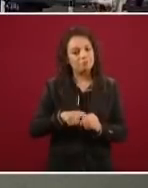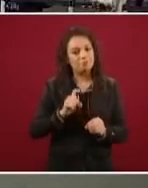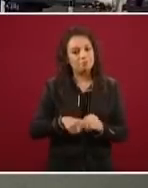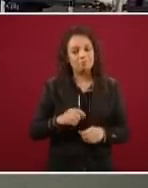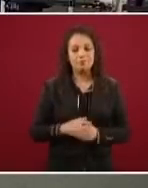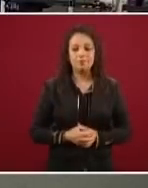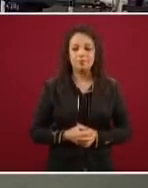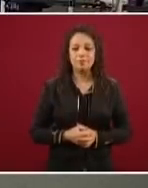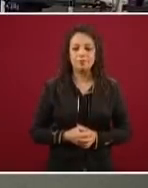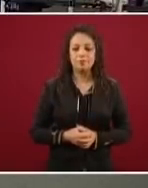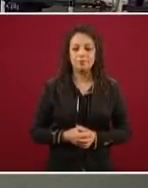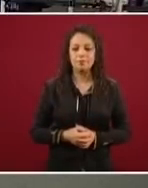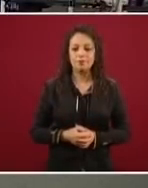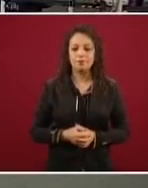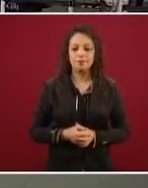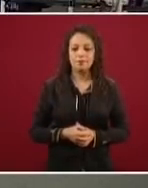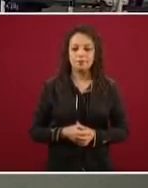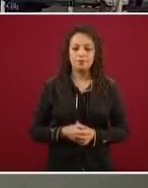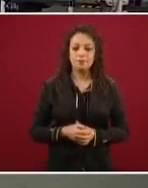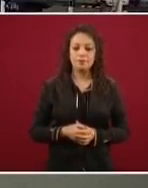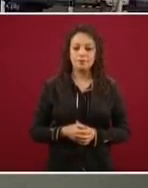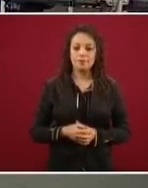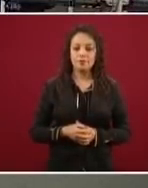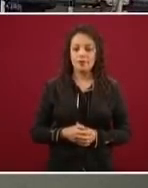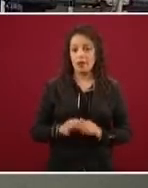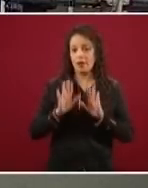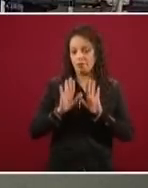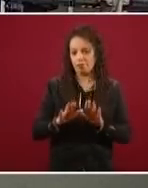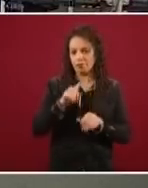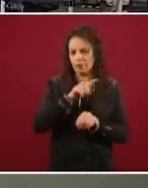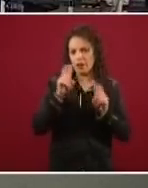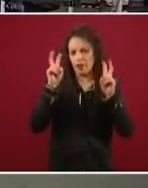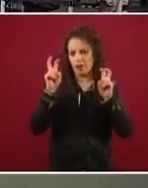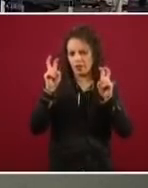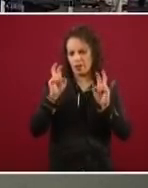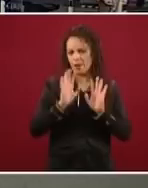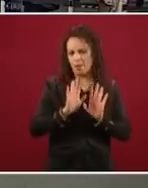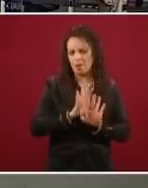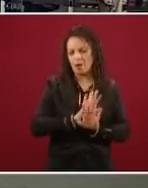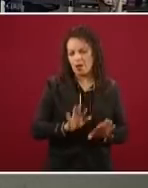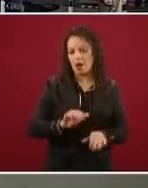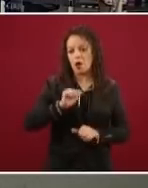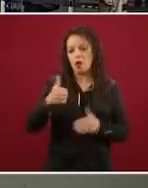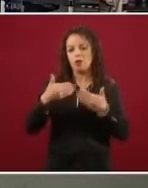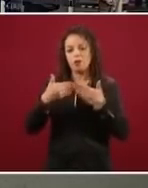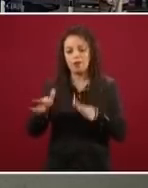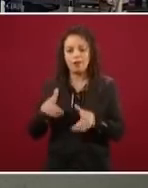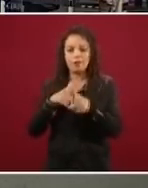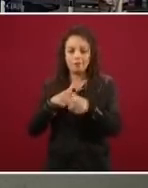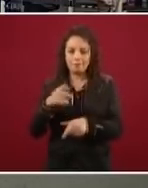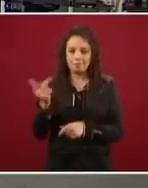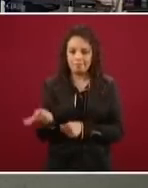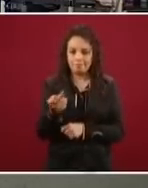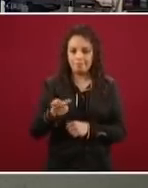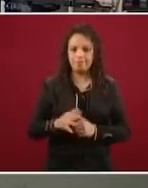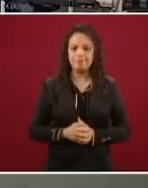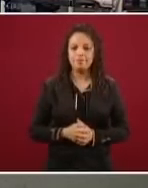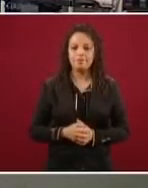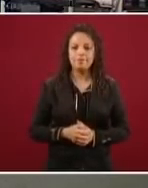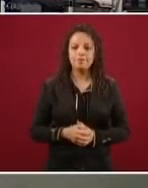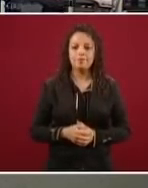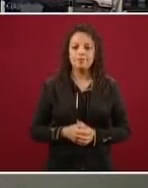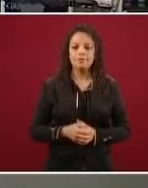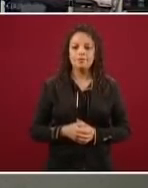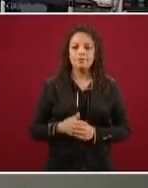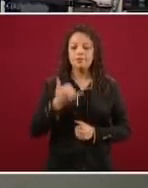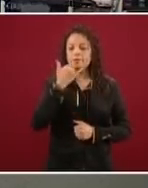y dejamos el tema si abrimos pero bueno muchas gracias disculpen no me presenté